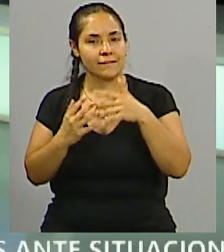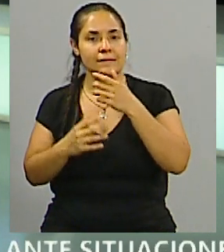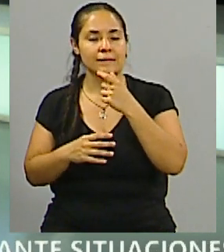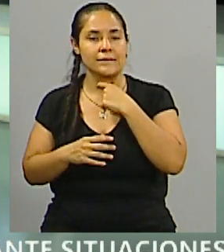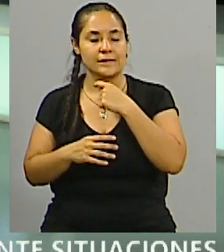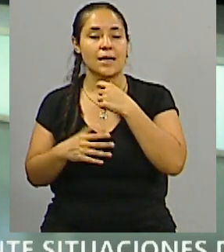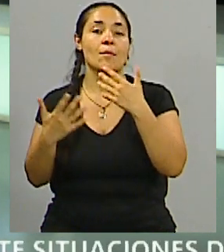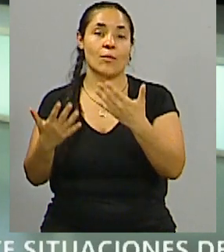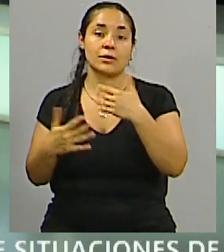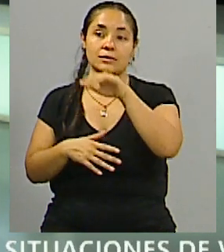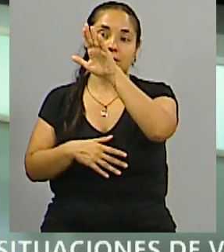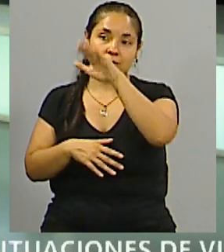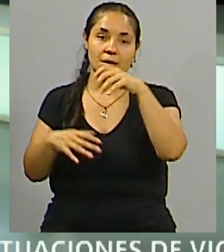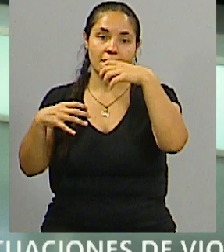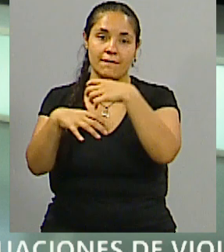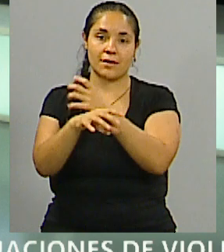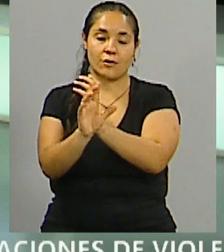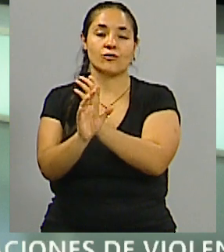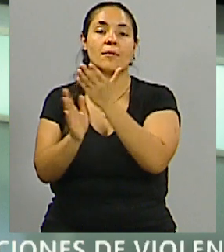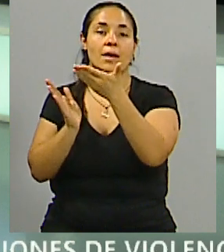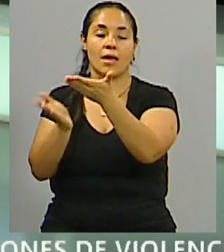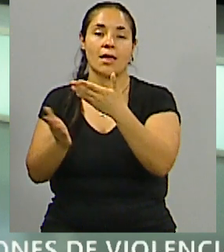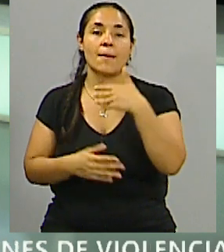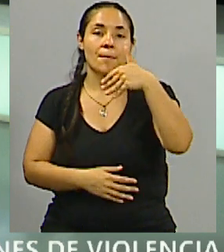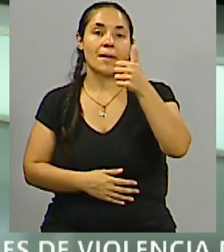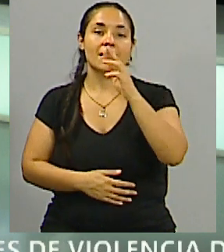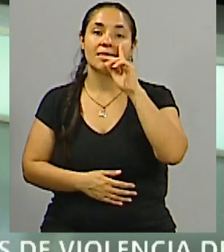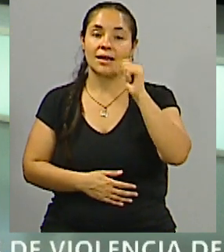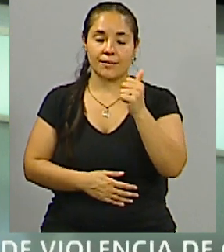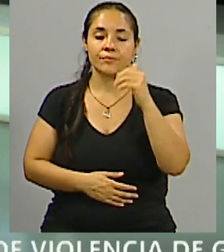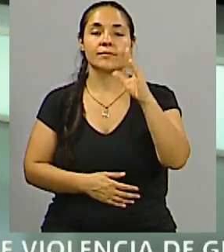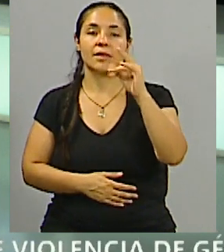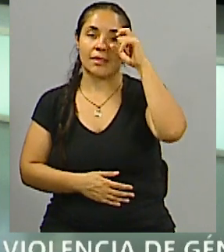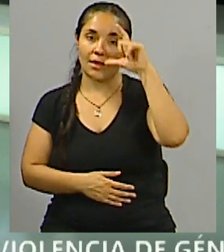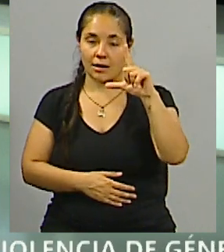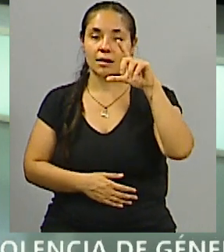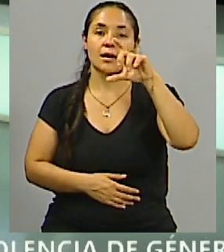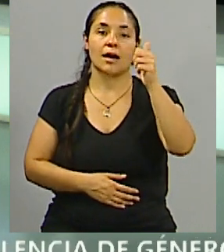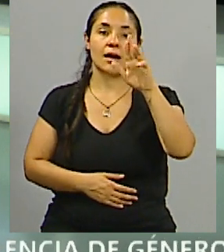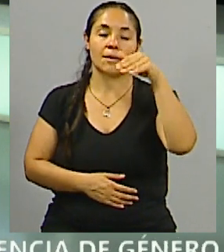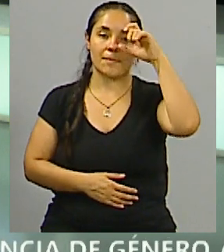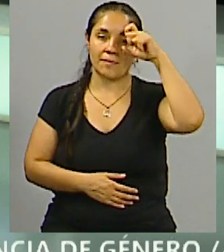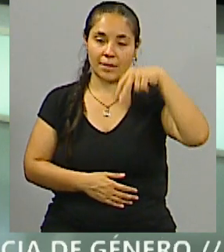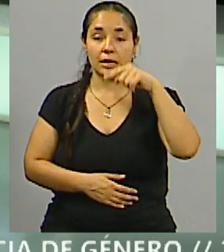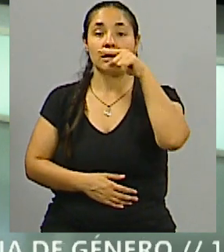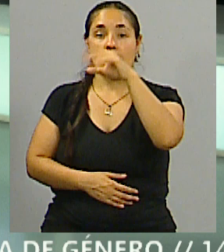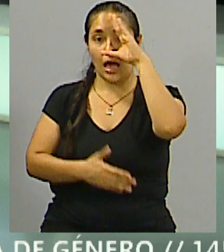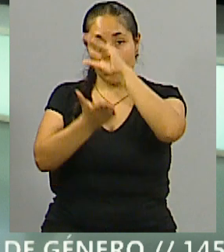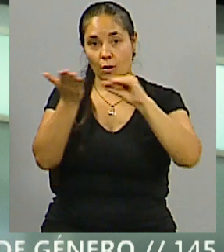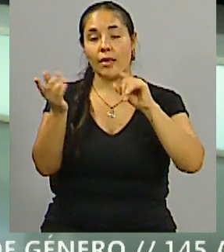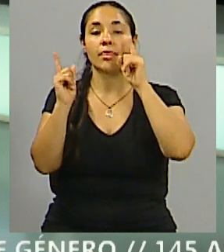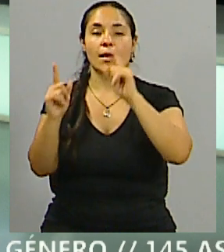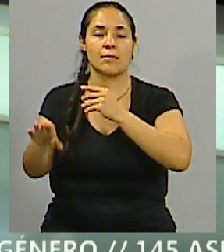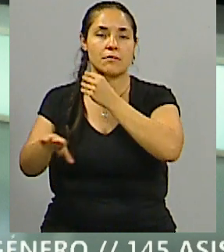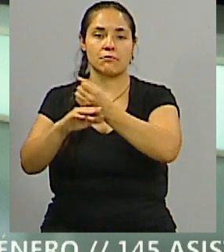hemos comunicado mediante videollamada con María del Carmen Verdú. Ella es abogada, pero también es militante de la Coordinadora en contra